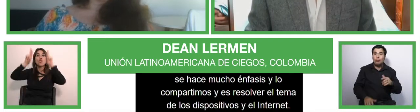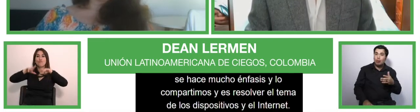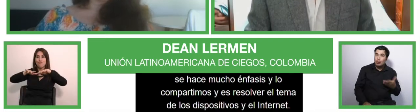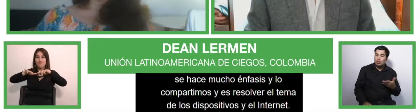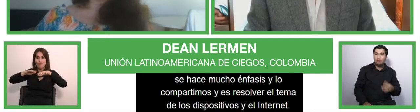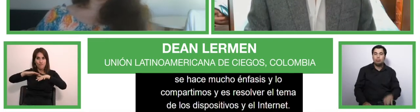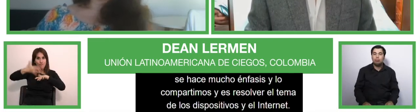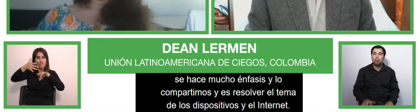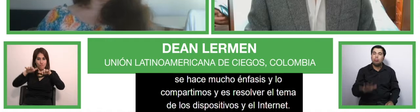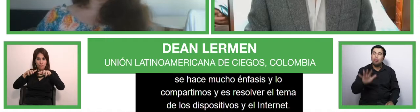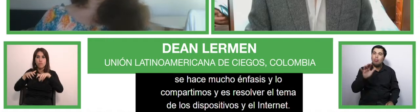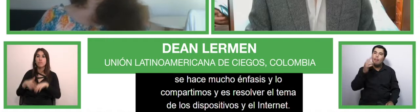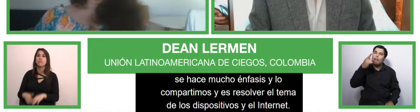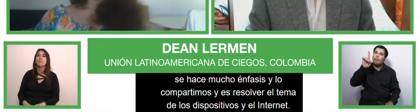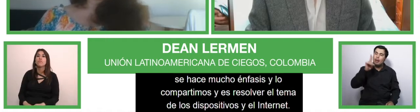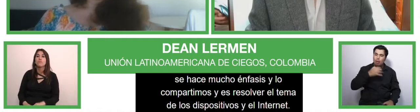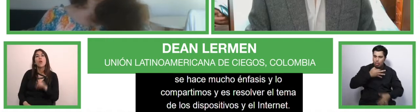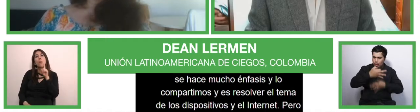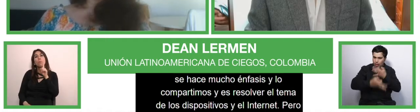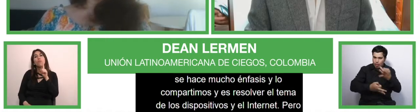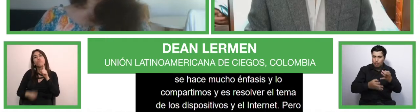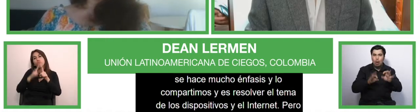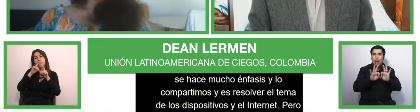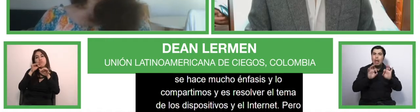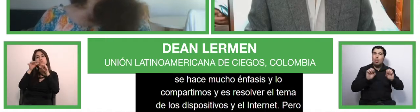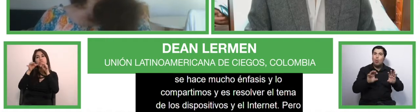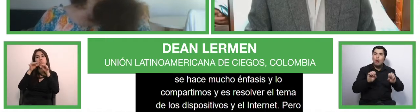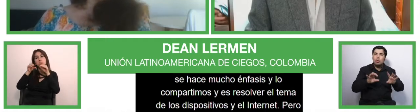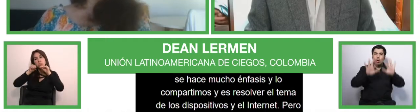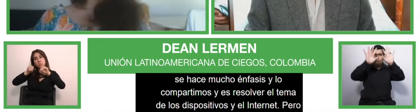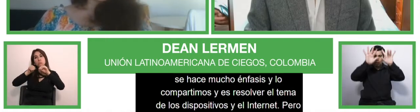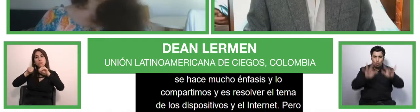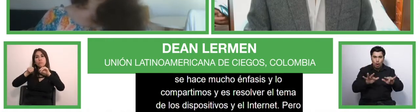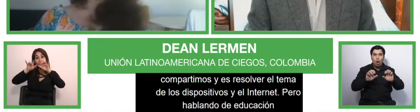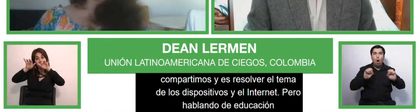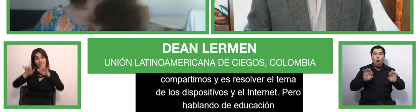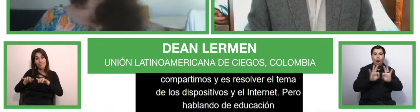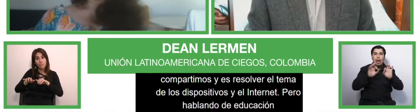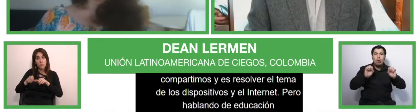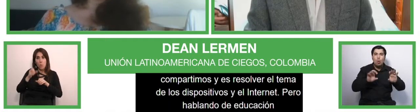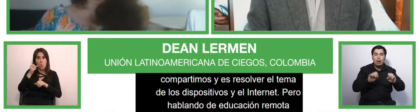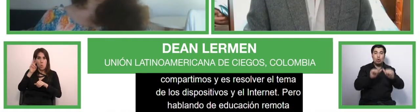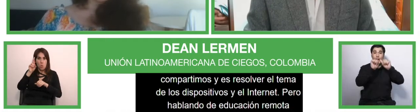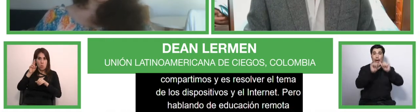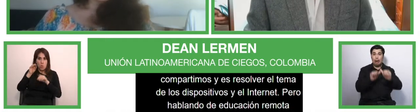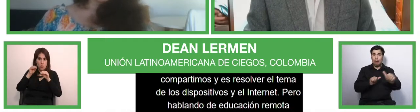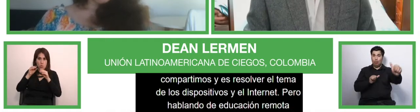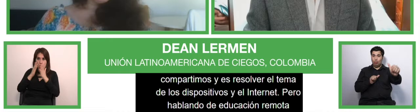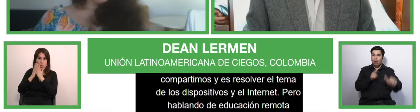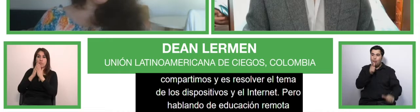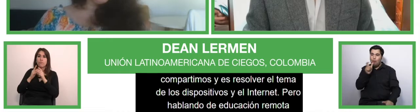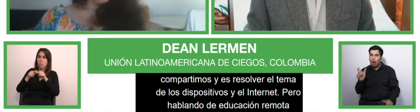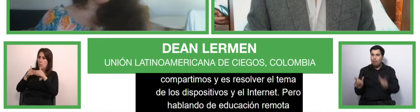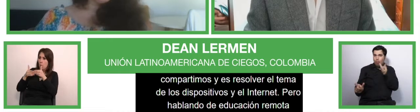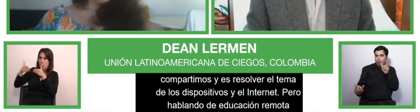Pero hablando de educación virtual o educación remota, que son dos conceptos